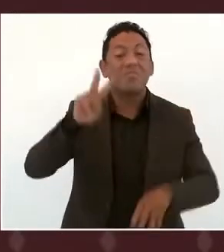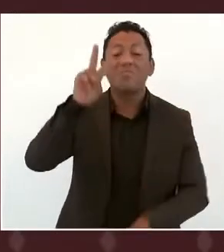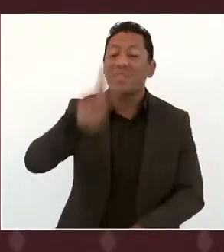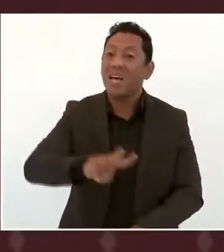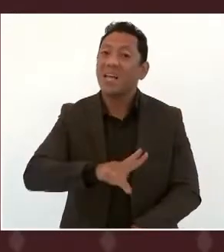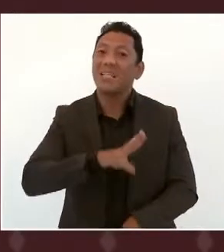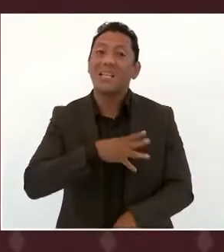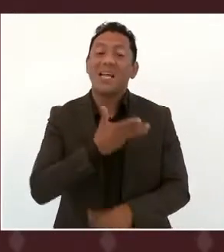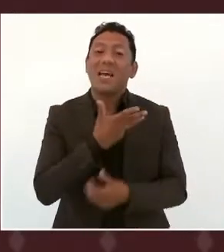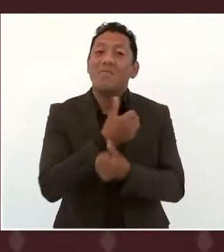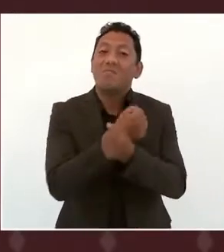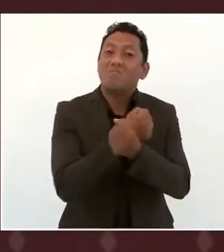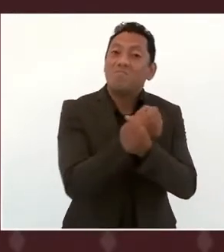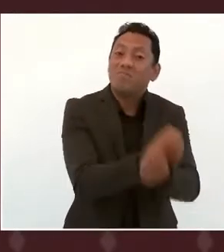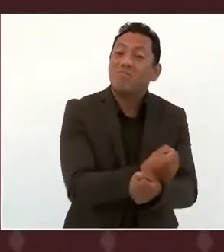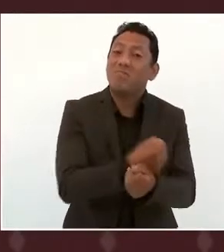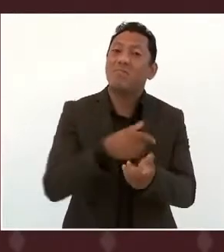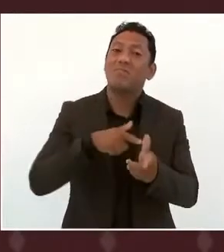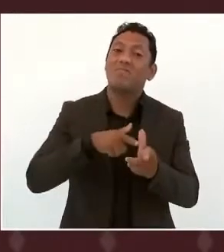esclavitud,